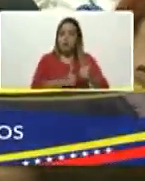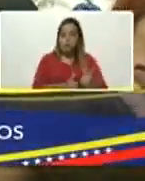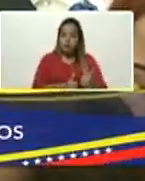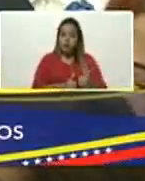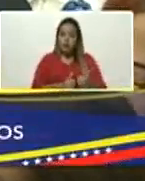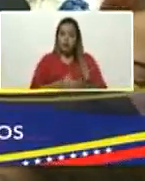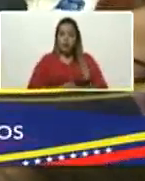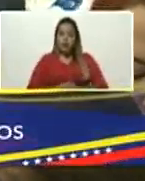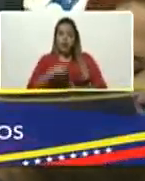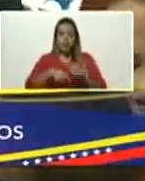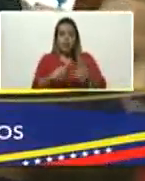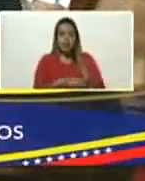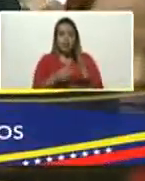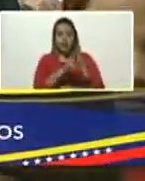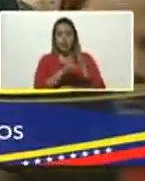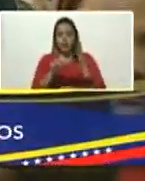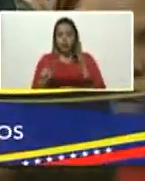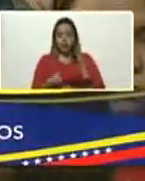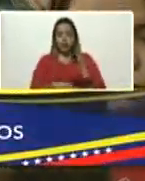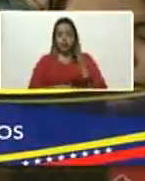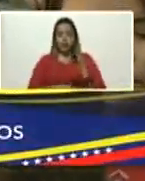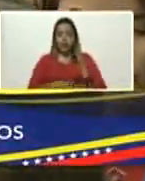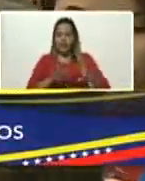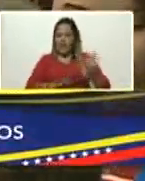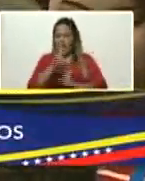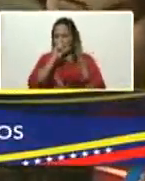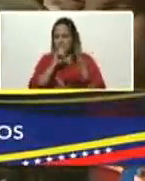de este siglo XXI.